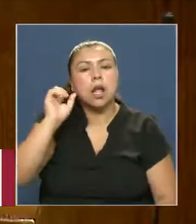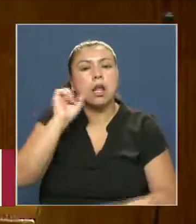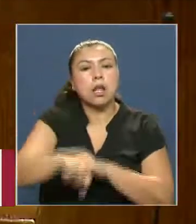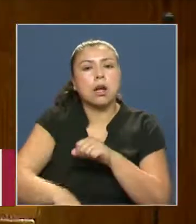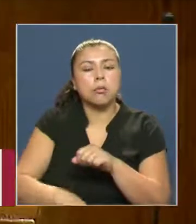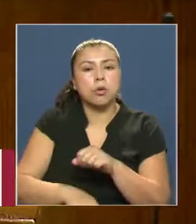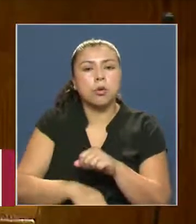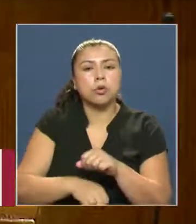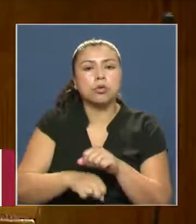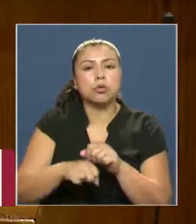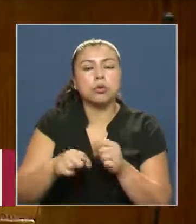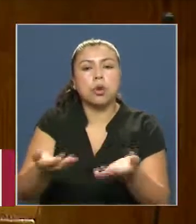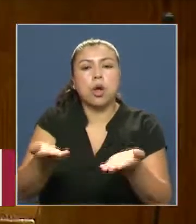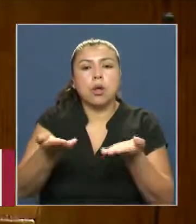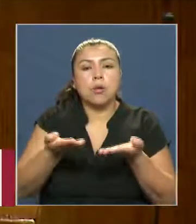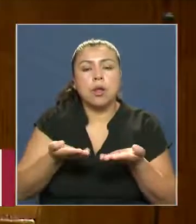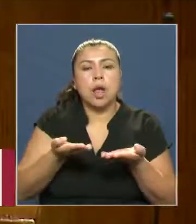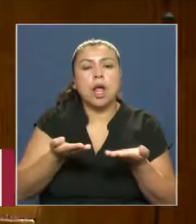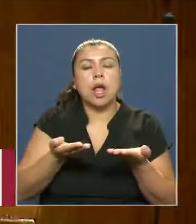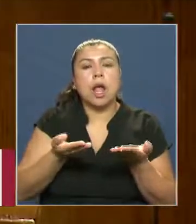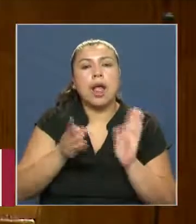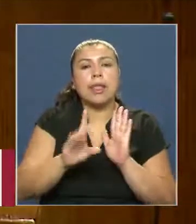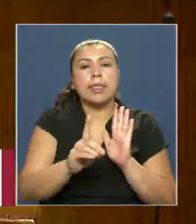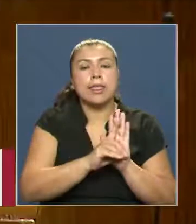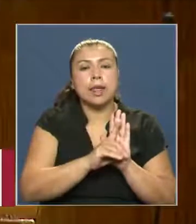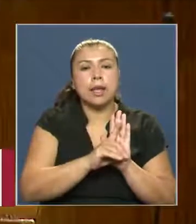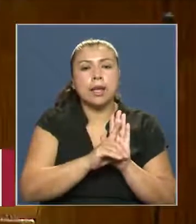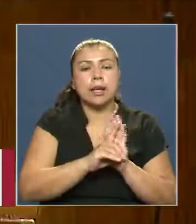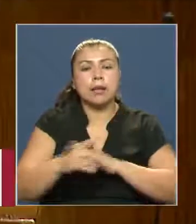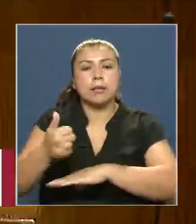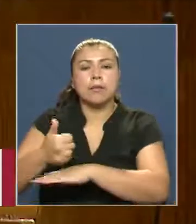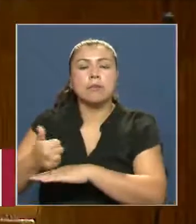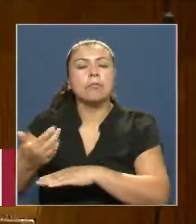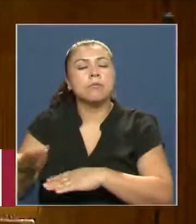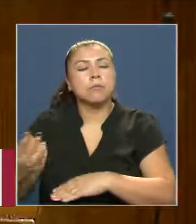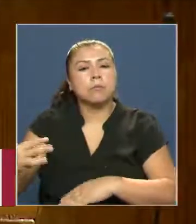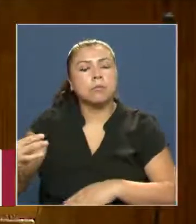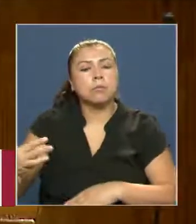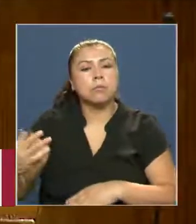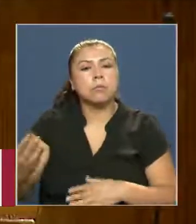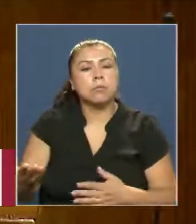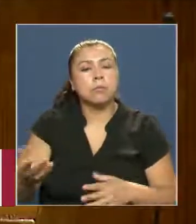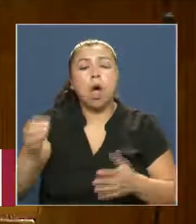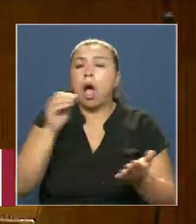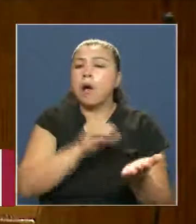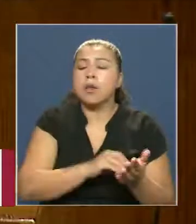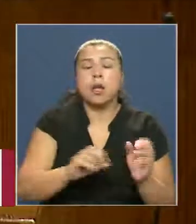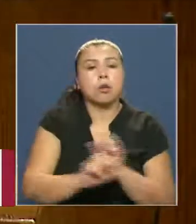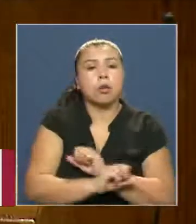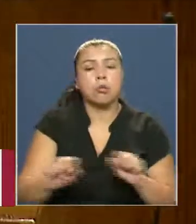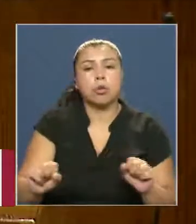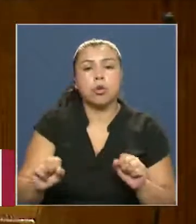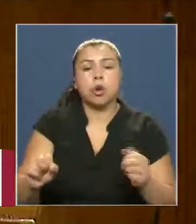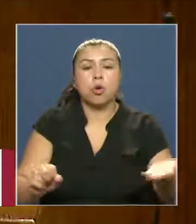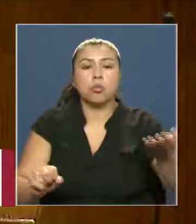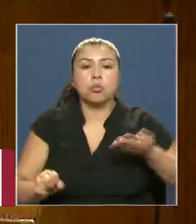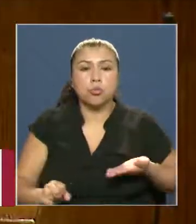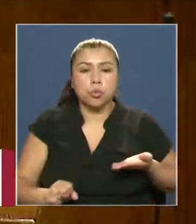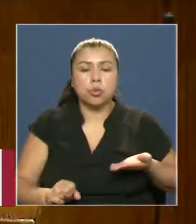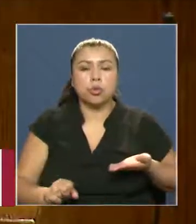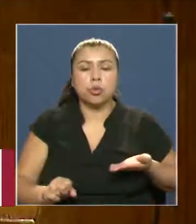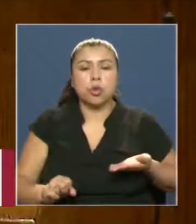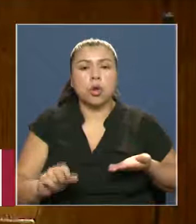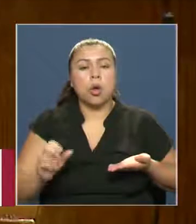aprobación o recepción se produjo mediante un decreto alcaldicio y que a la fecha no han podido ser recepcionadas por las direcciones de